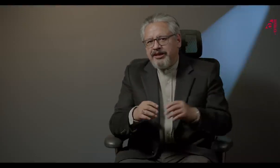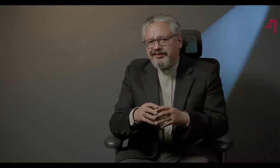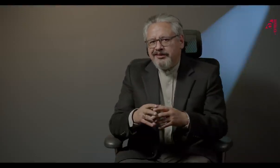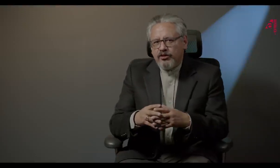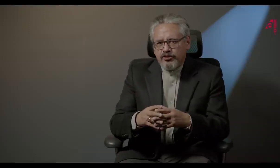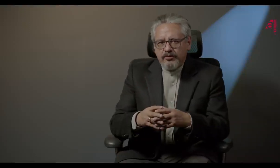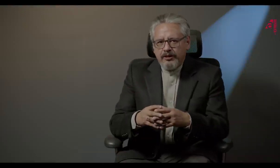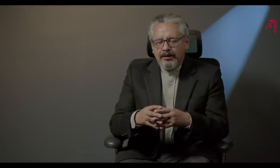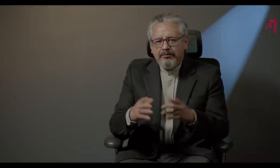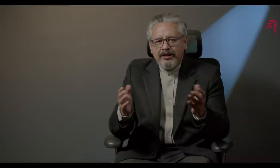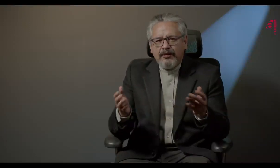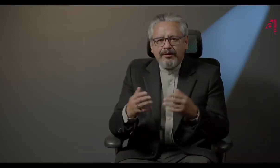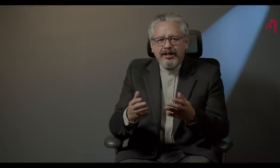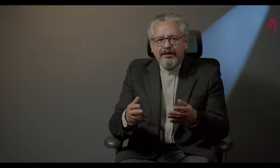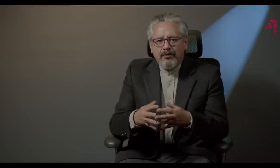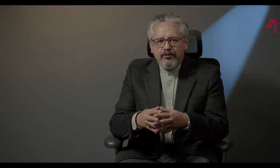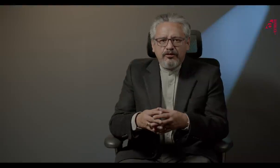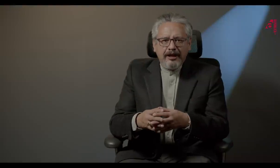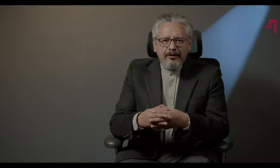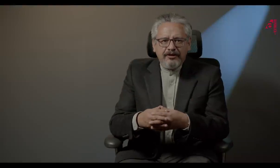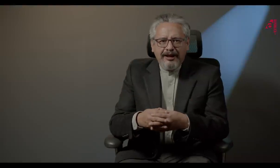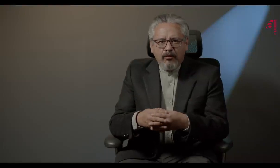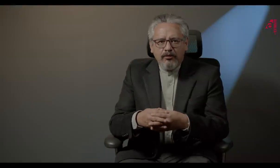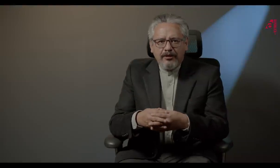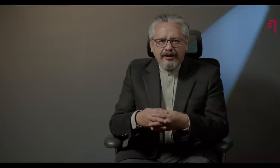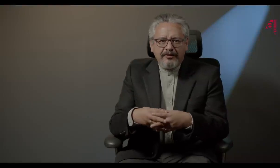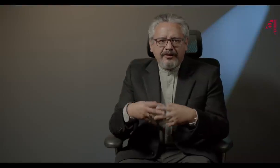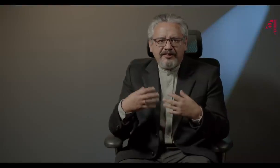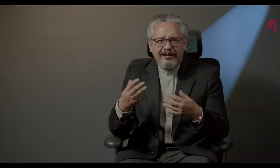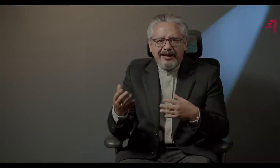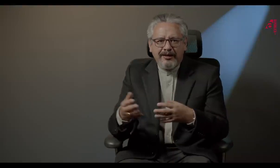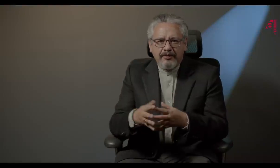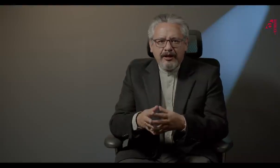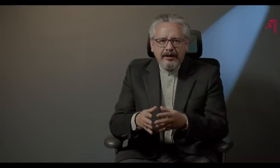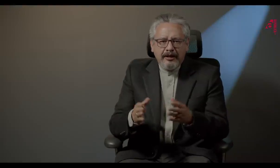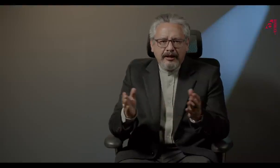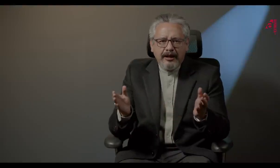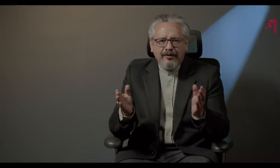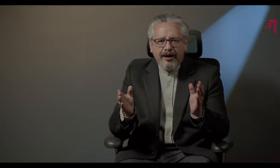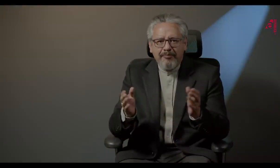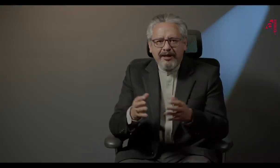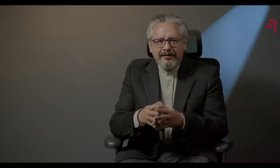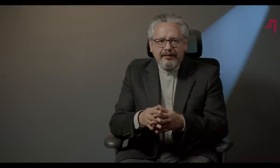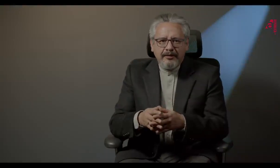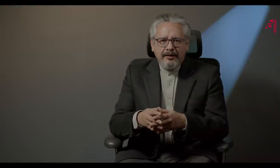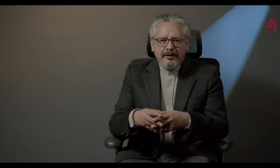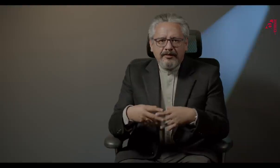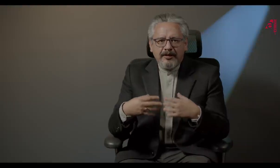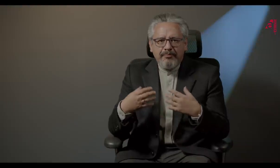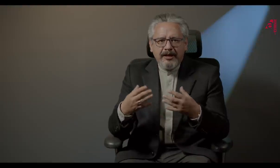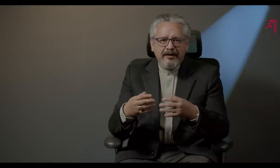Retrocedamos, en 2018 vinieron a México funcionarios de la ONU quienes señalaron que